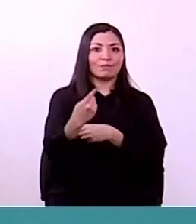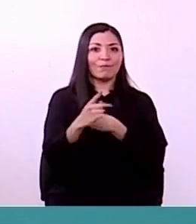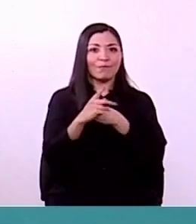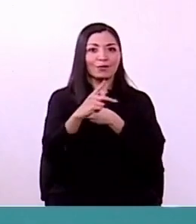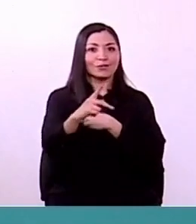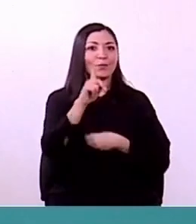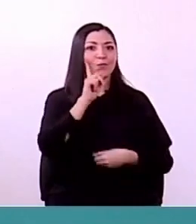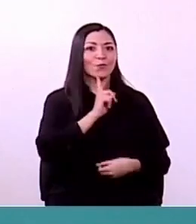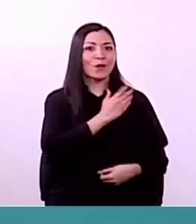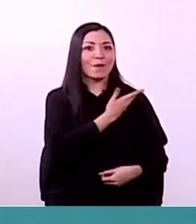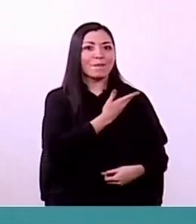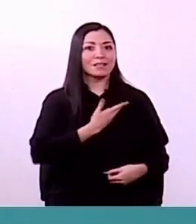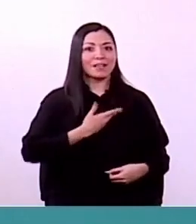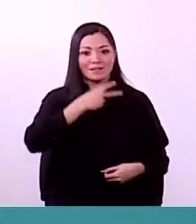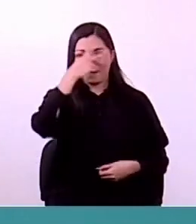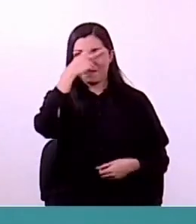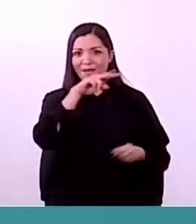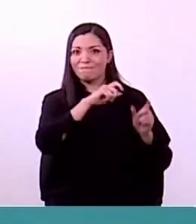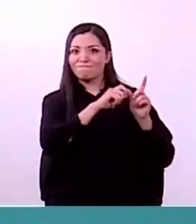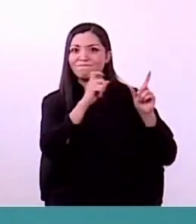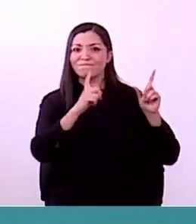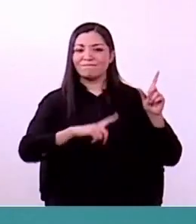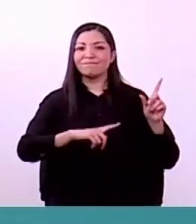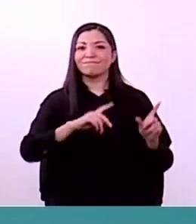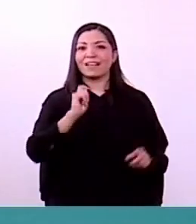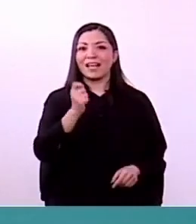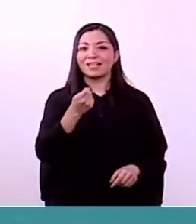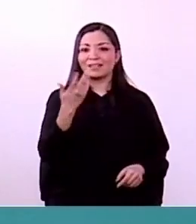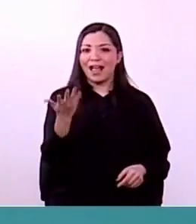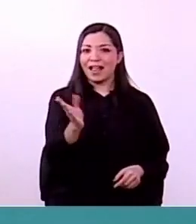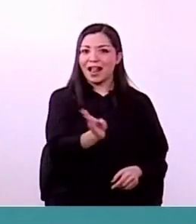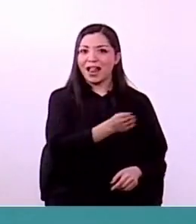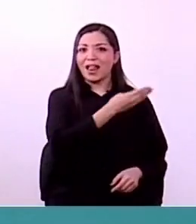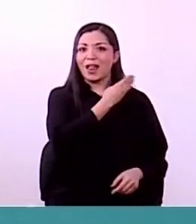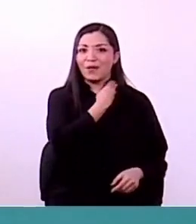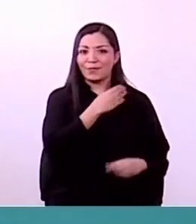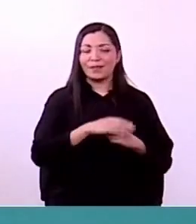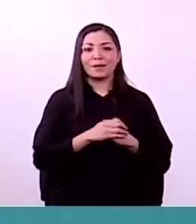queremos que a Jalisco llegue el bienestar, y así lo vamos a lograr. Muchísimas gracias.